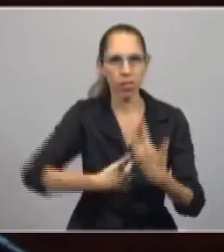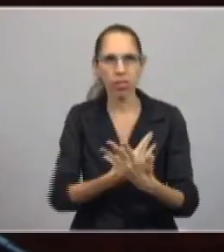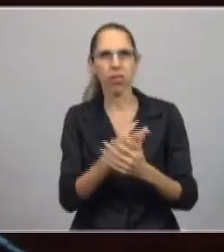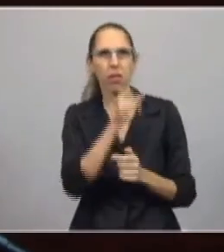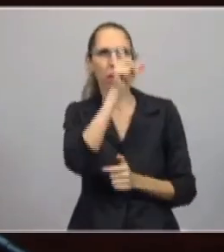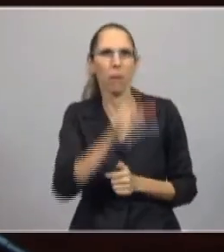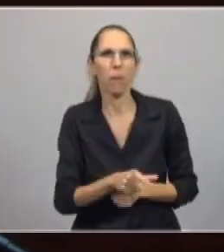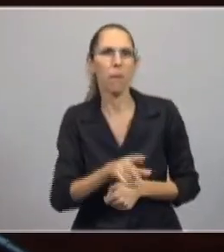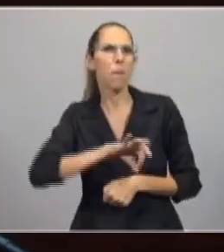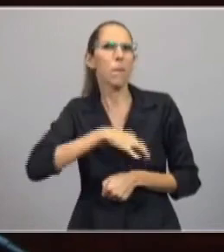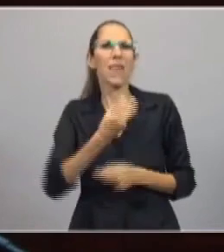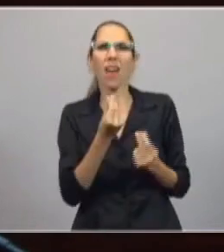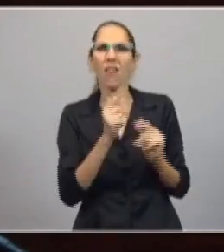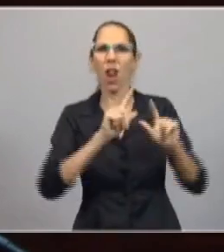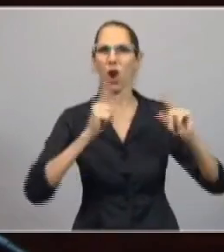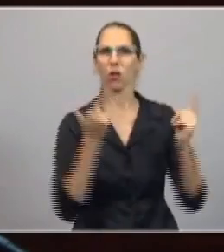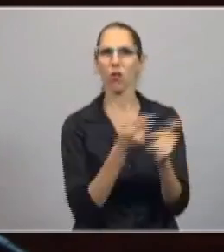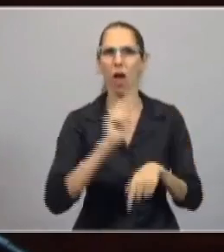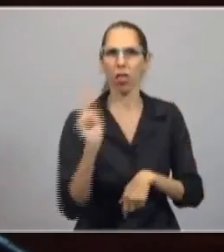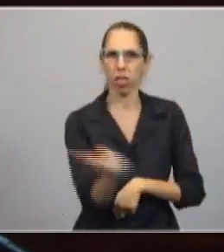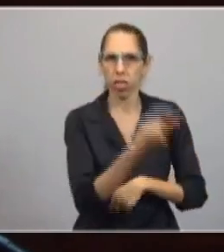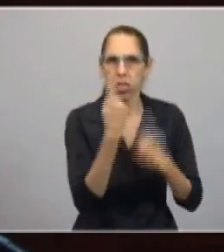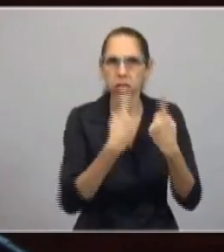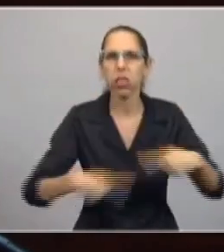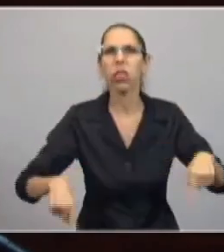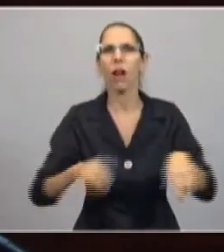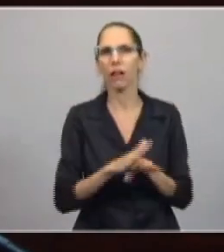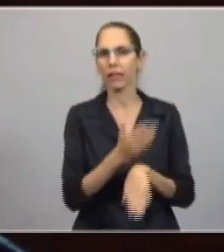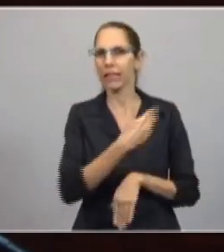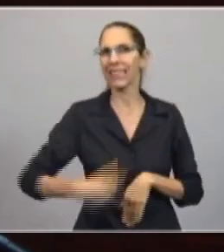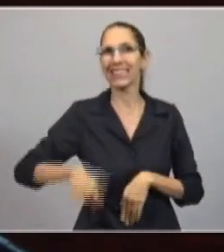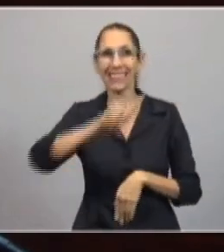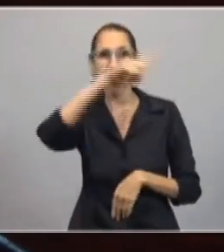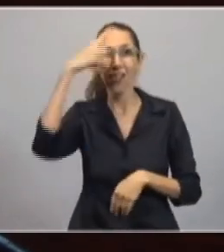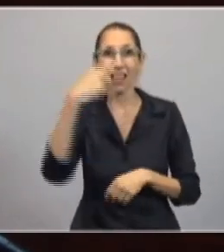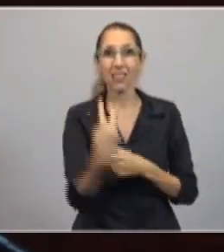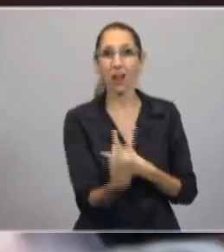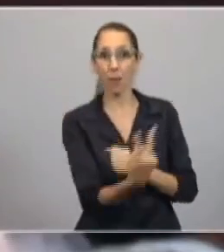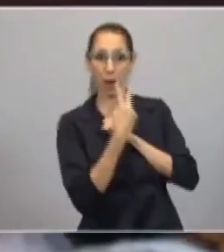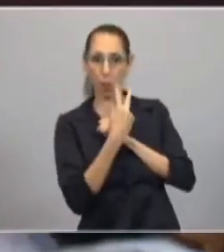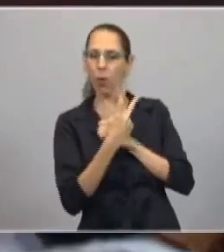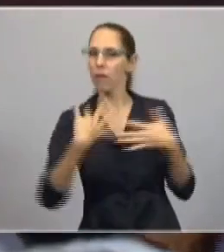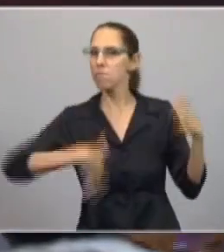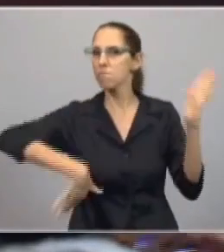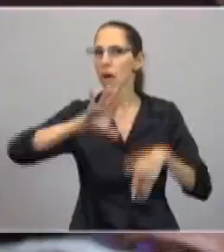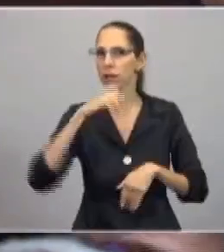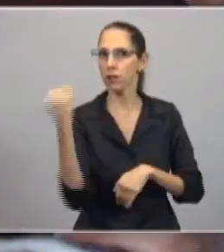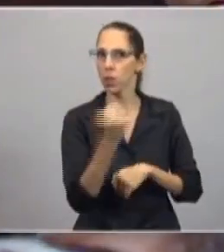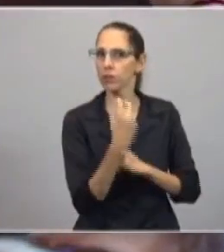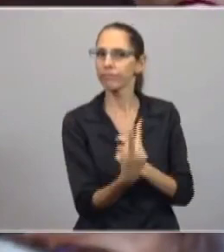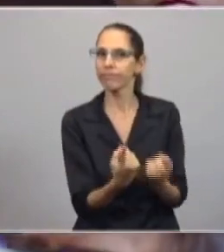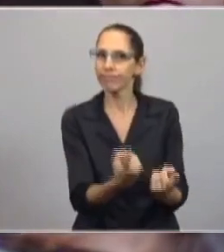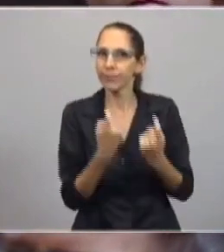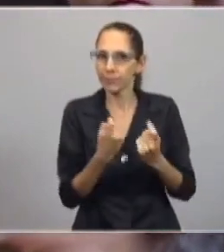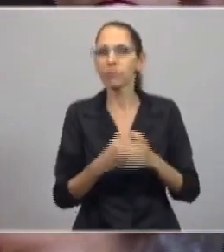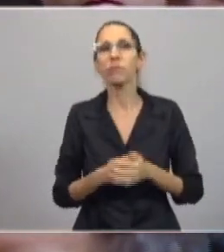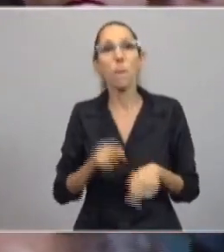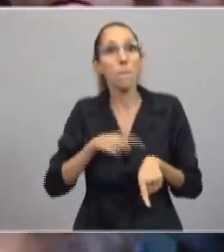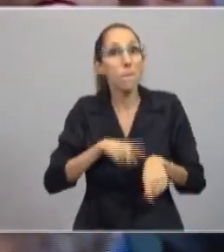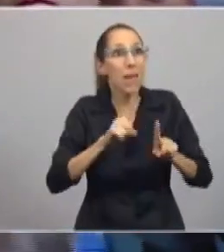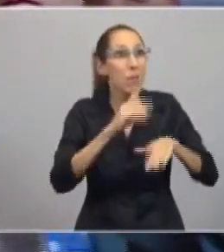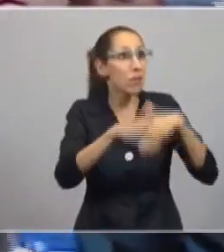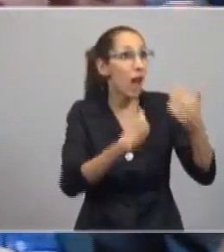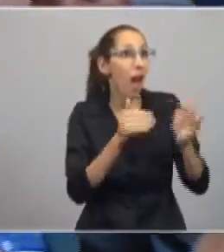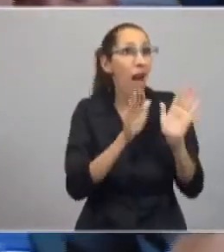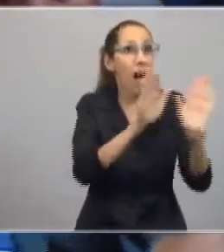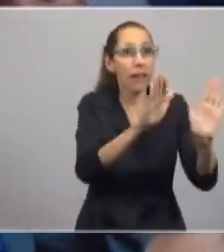los estados nacionales protectores son cada vez más necesarios. Mientras tanto, Milei desmantela el